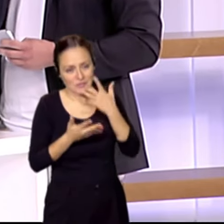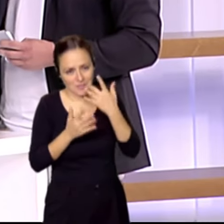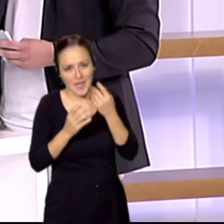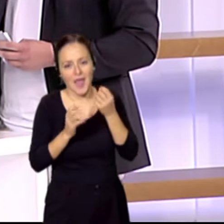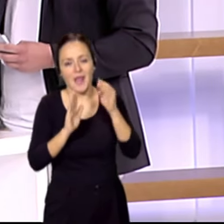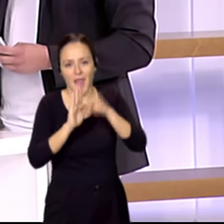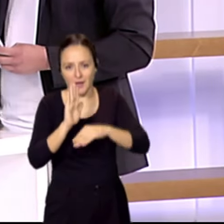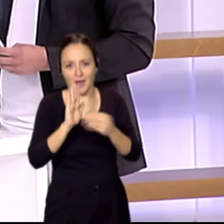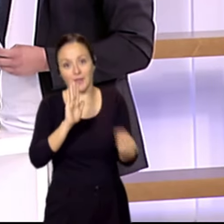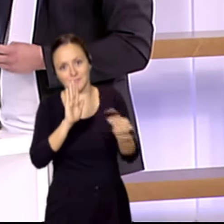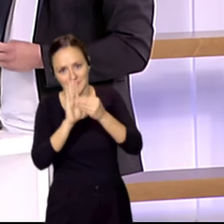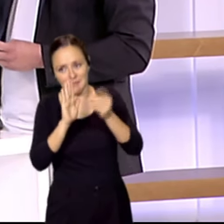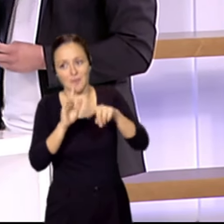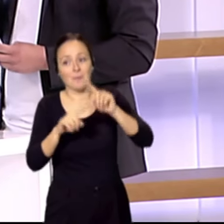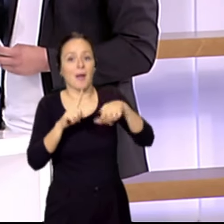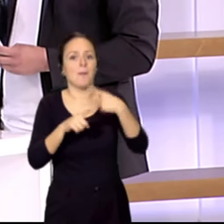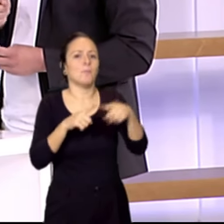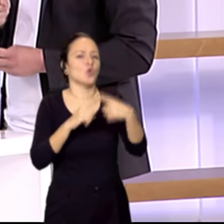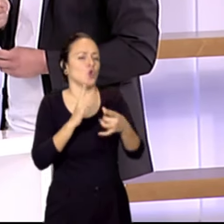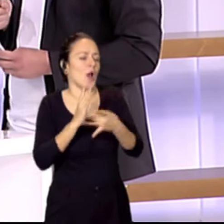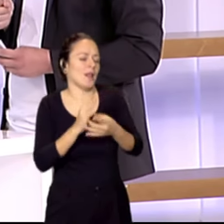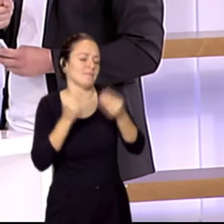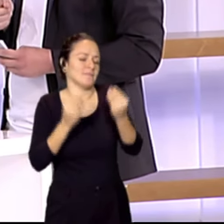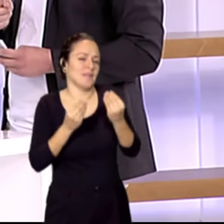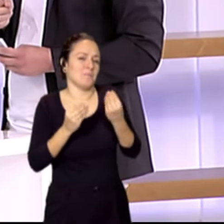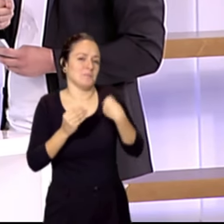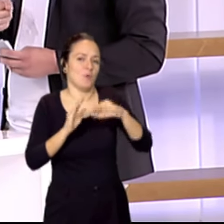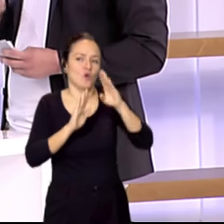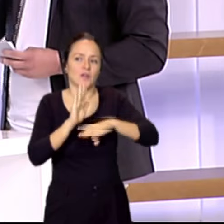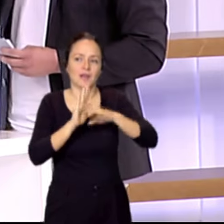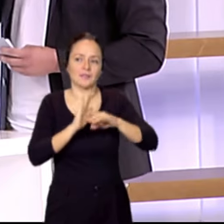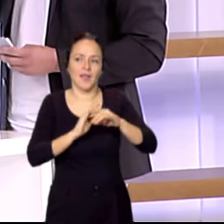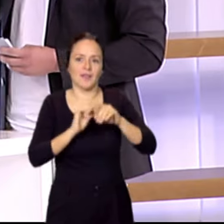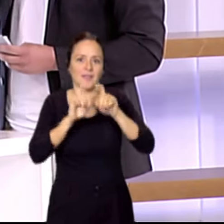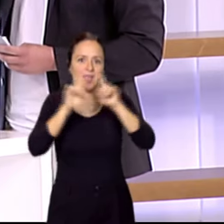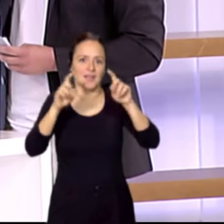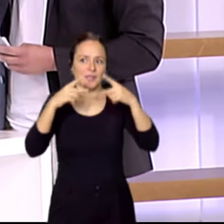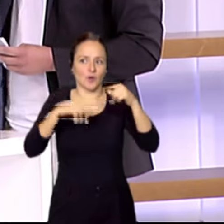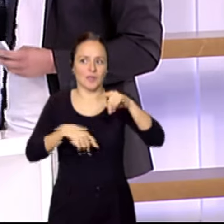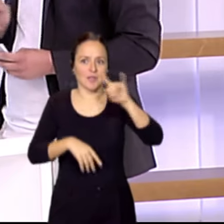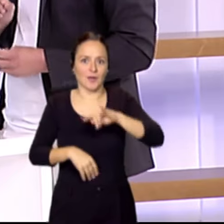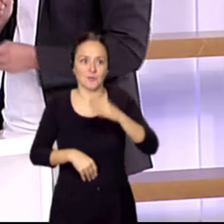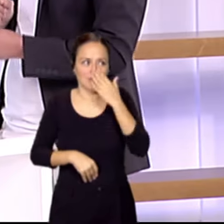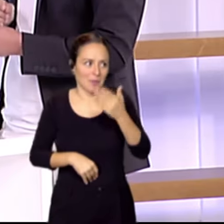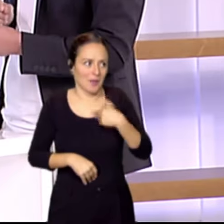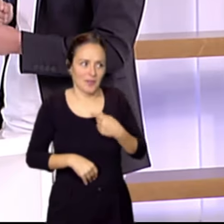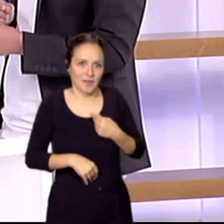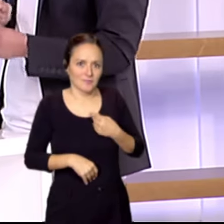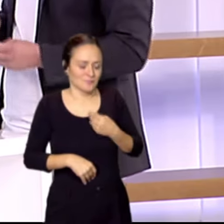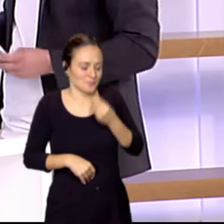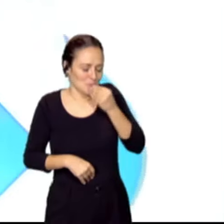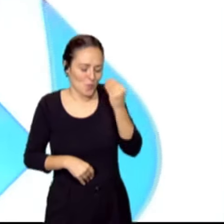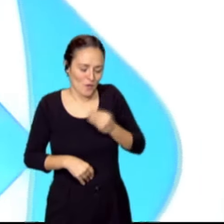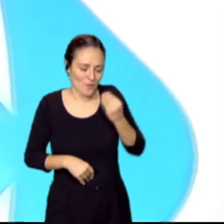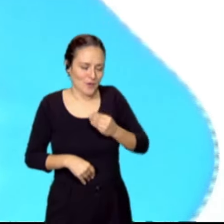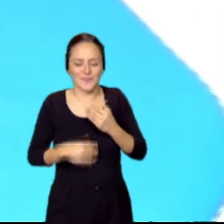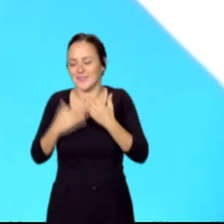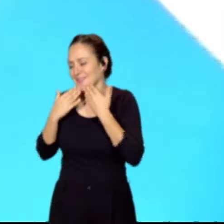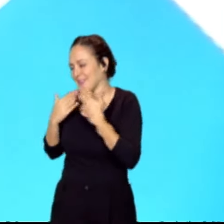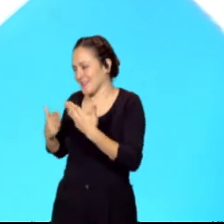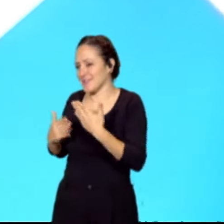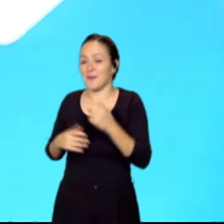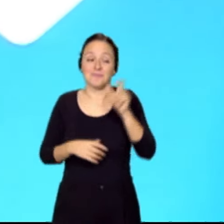productos de muy buena calidad en las cartas de los restaurantes de de Canarias la verdad que vamos de primera Enhorabuena raico Vargas fundador y